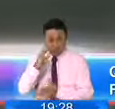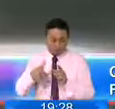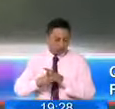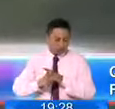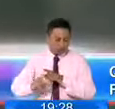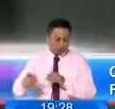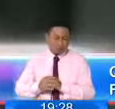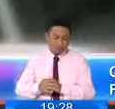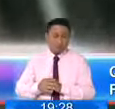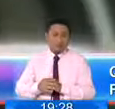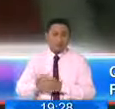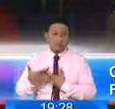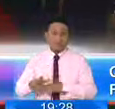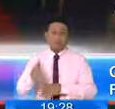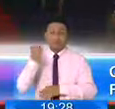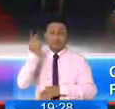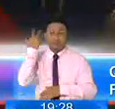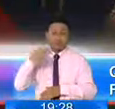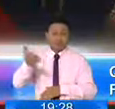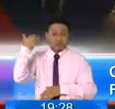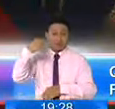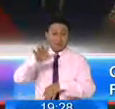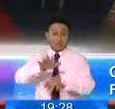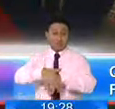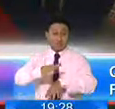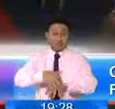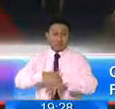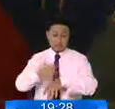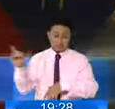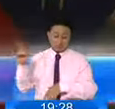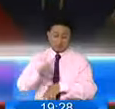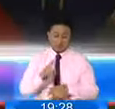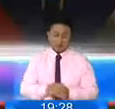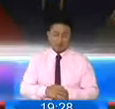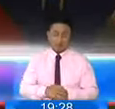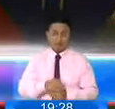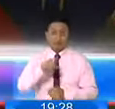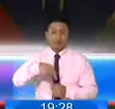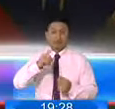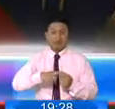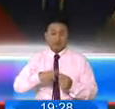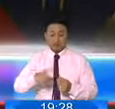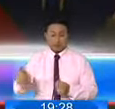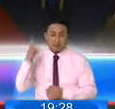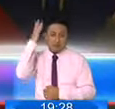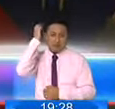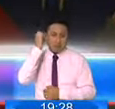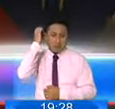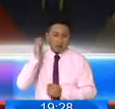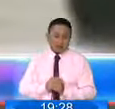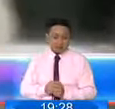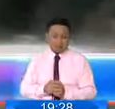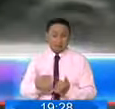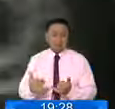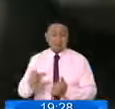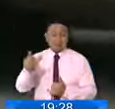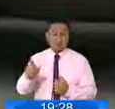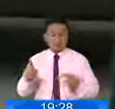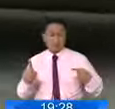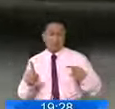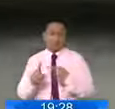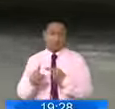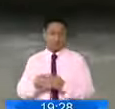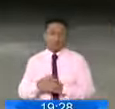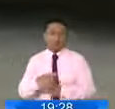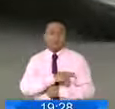llegó desde Machala hace 15 días. Este joven que no tenía ningún oficio aquí, lastimosamente terminó quitando la vida. En su poder estaba el